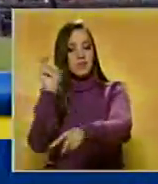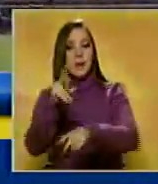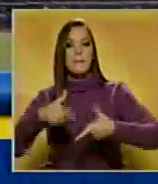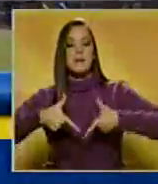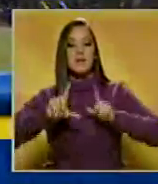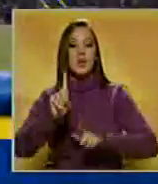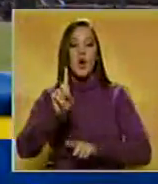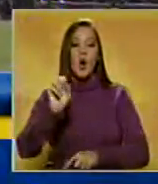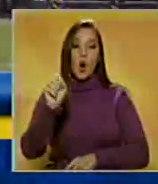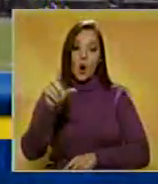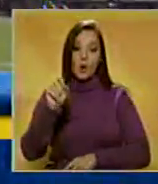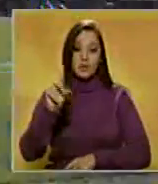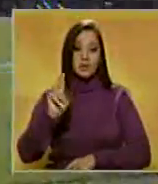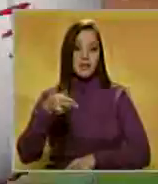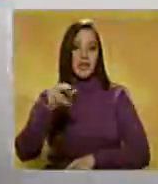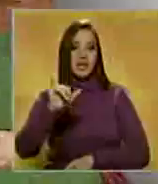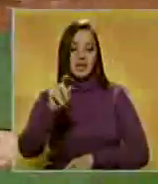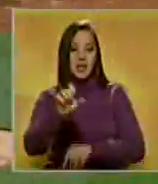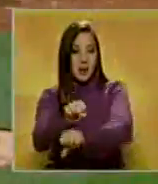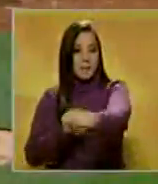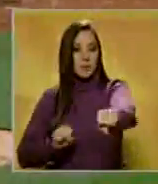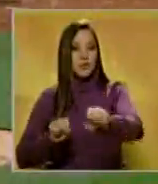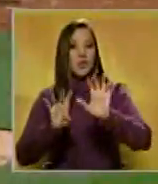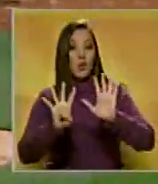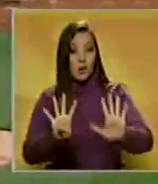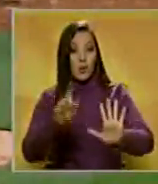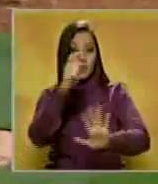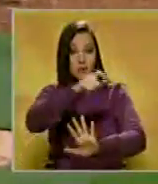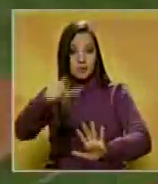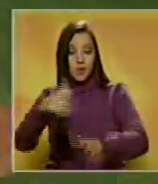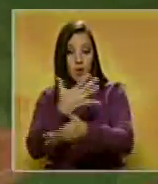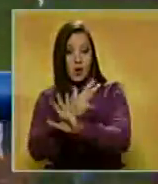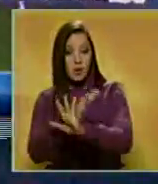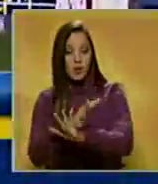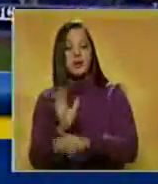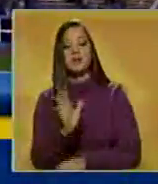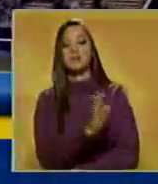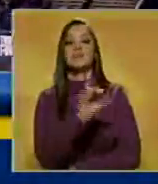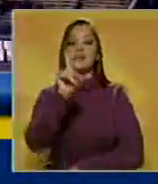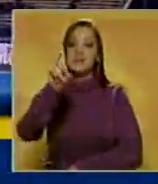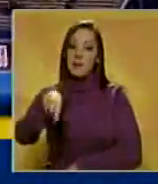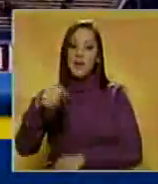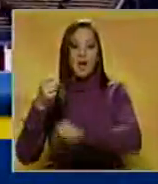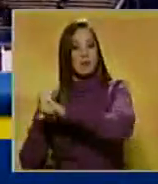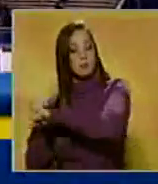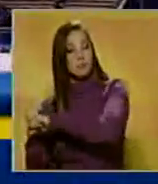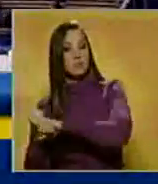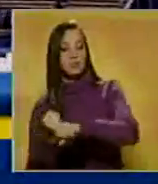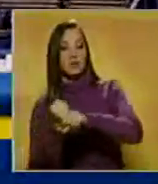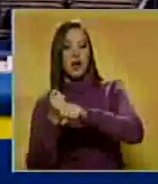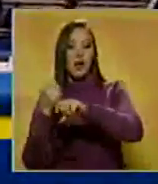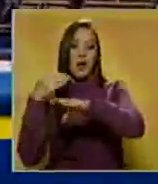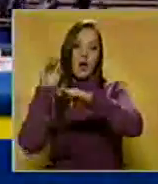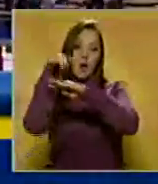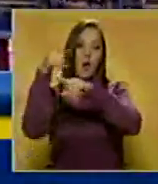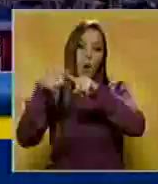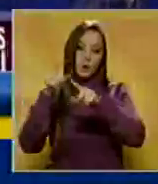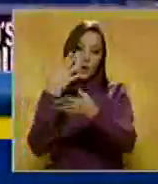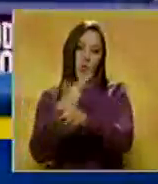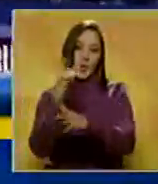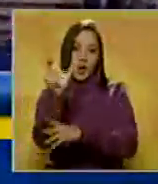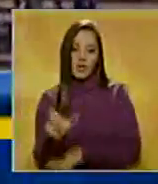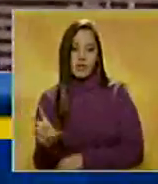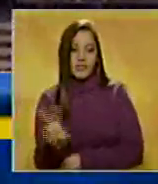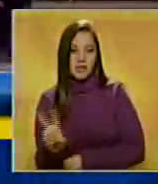dio un boleto y ponchó a 9. En tanto, Carlos González también la sacó del parque para impulsar 3 carreras en el noveno capítulo, que